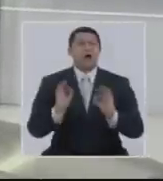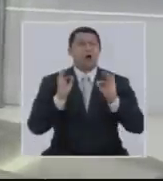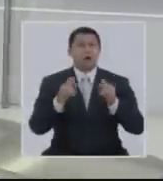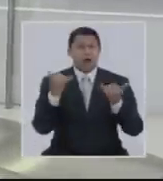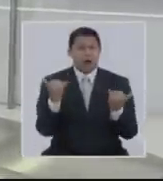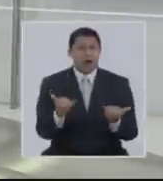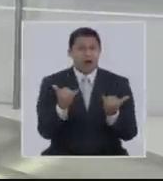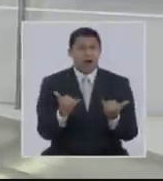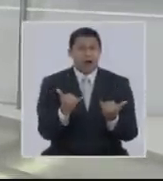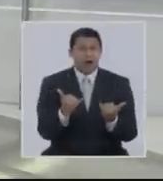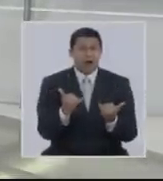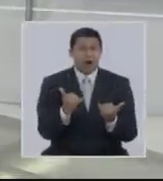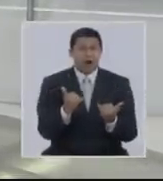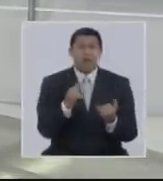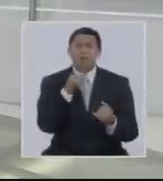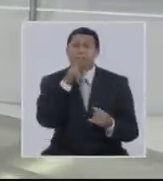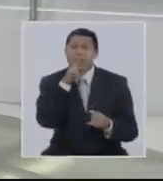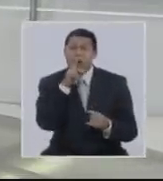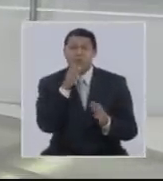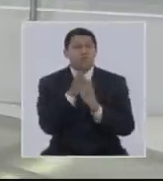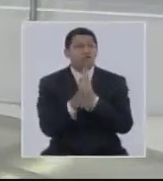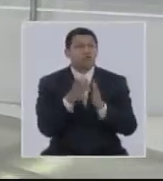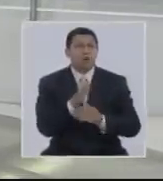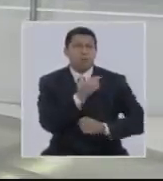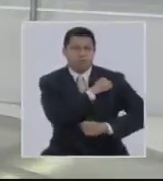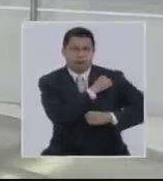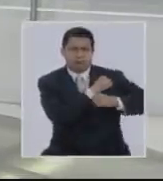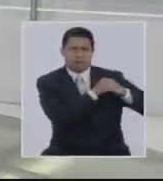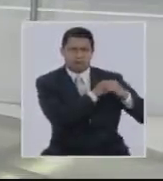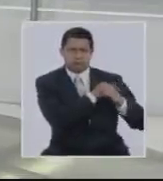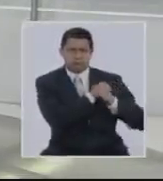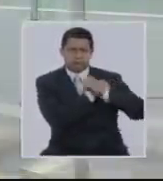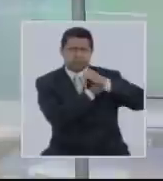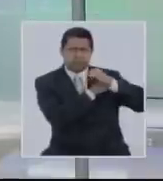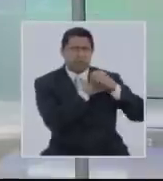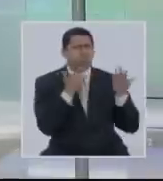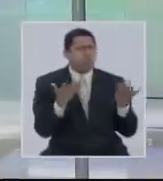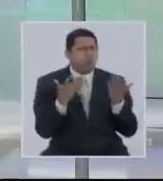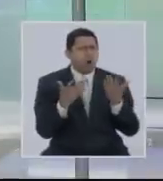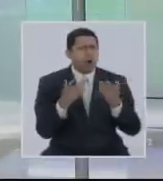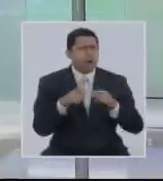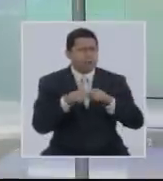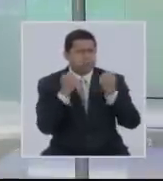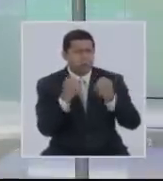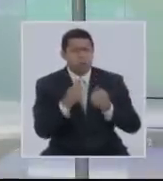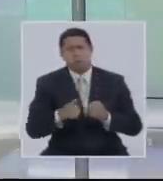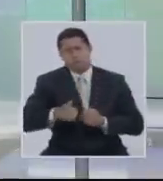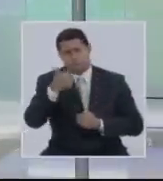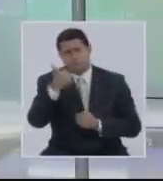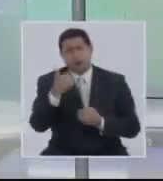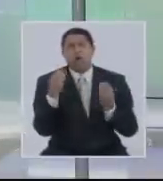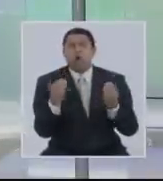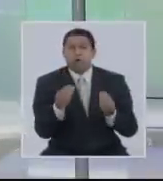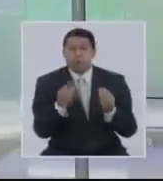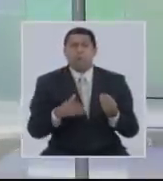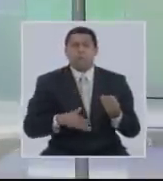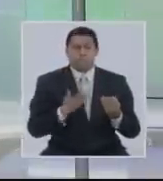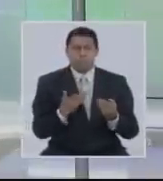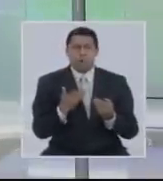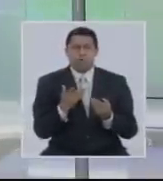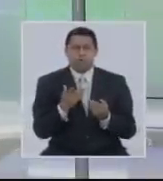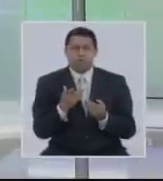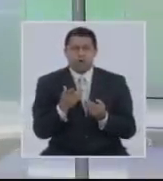También en este segmento estaremos hablando acerca del manguito rotador. ¿Cuáles son las lesiones más frecuentes y cómo podemos